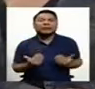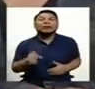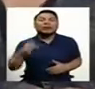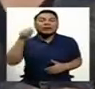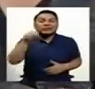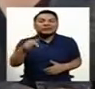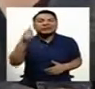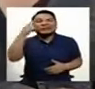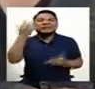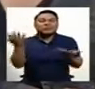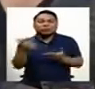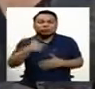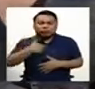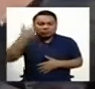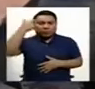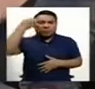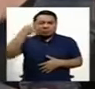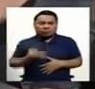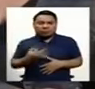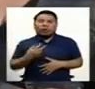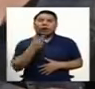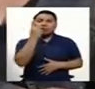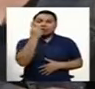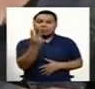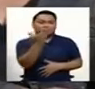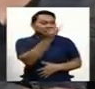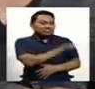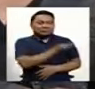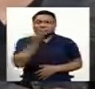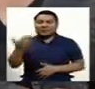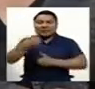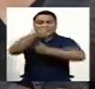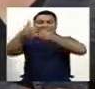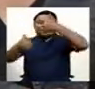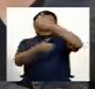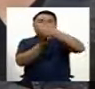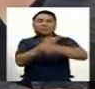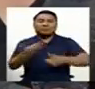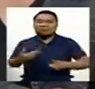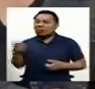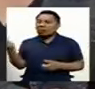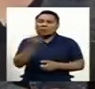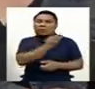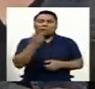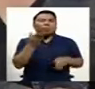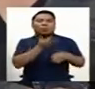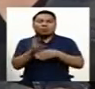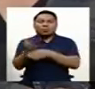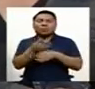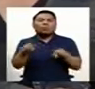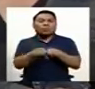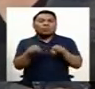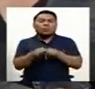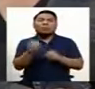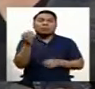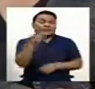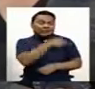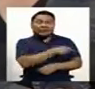una convicción que mis dos vicepresidentes comparten, porque